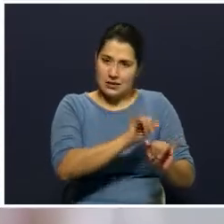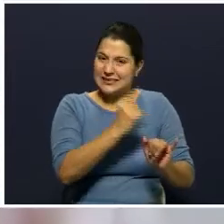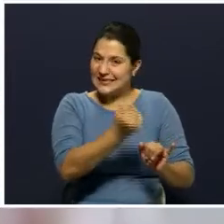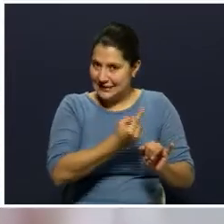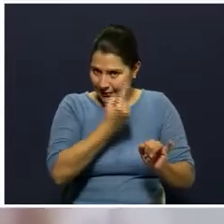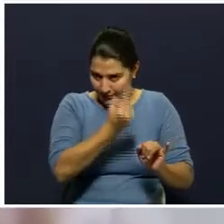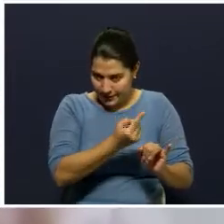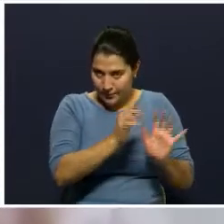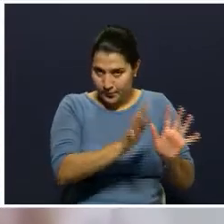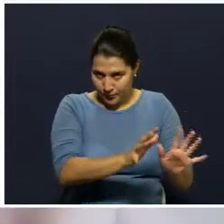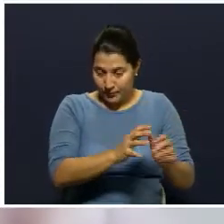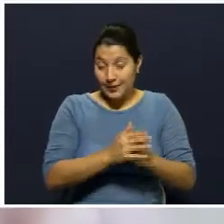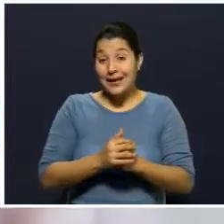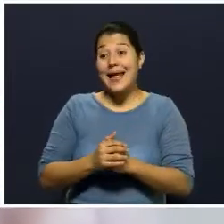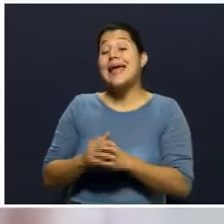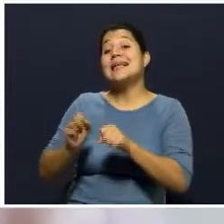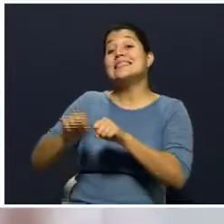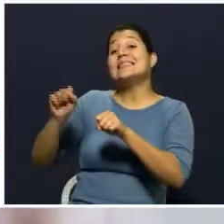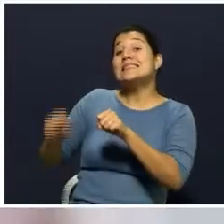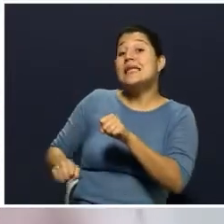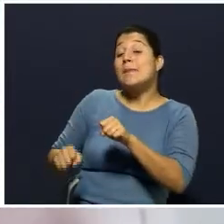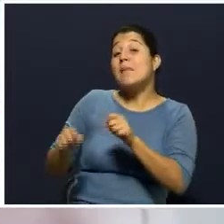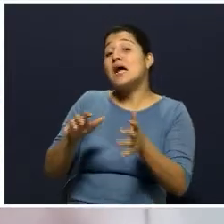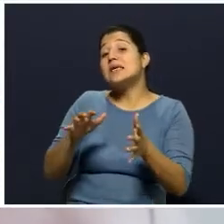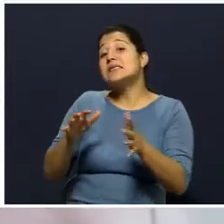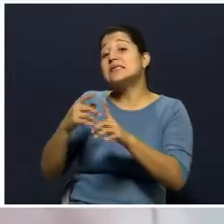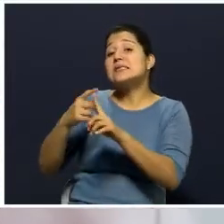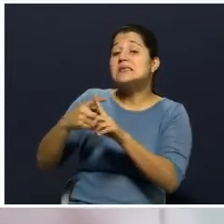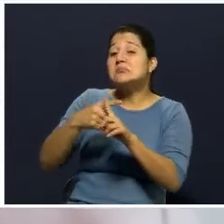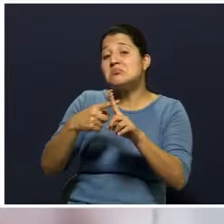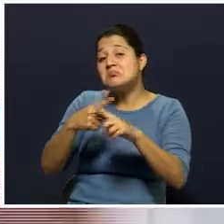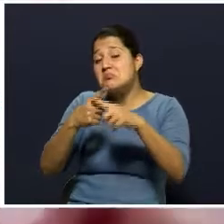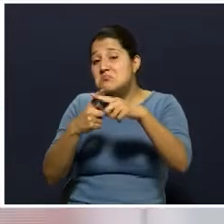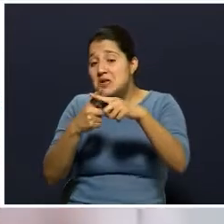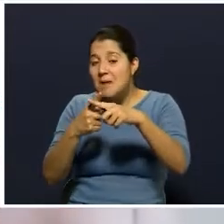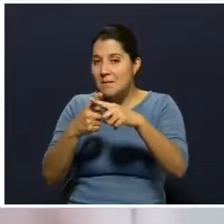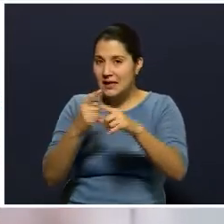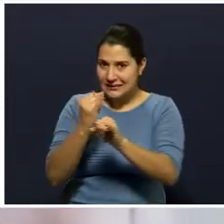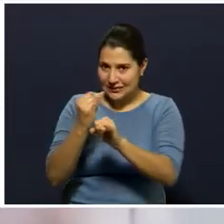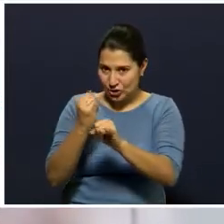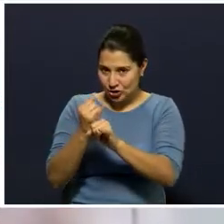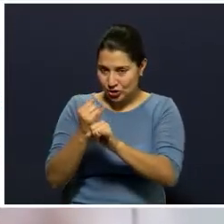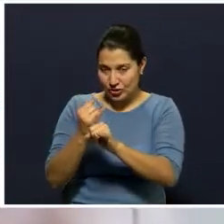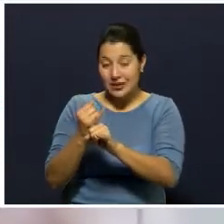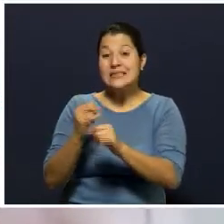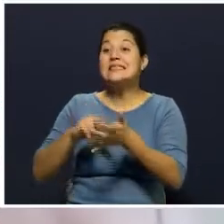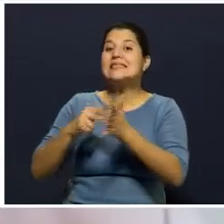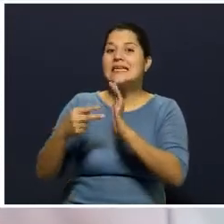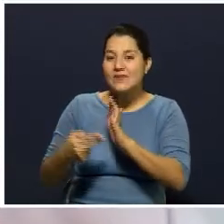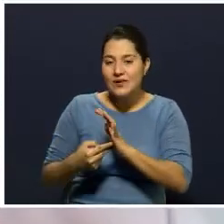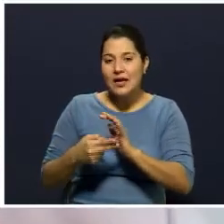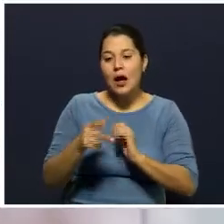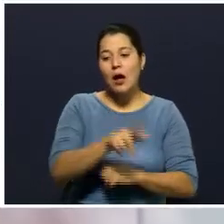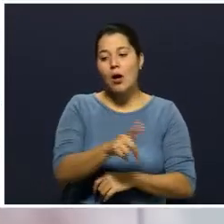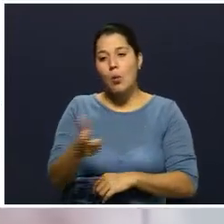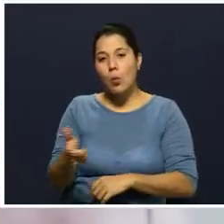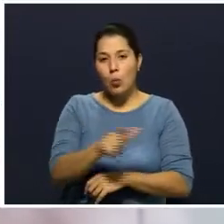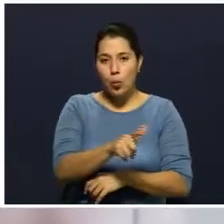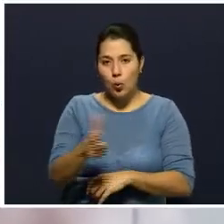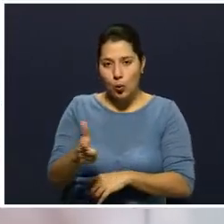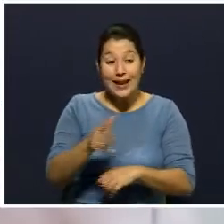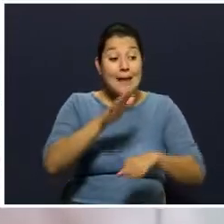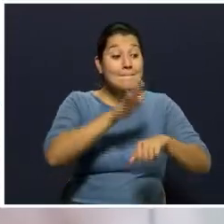ahí. Un régimen semi-institucional es uno que le permite a la persona salir de ese ambiente cerrado y hacer una vida